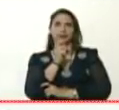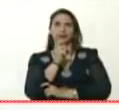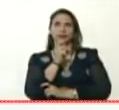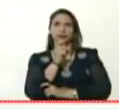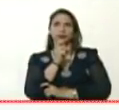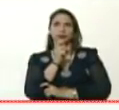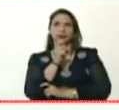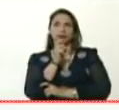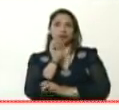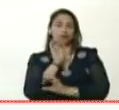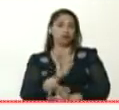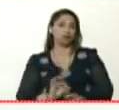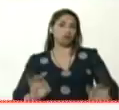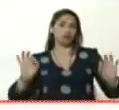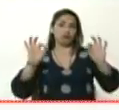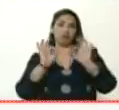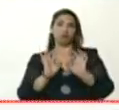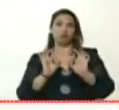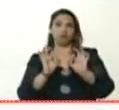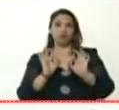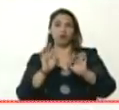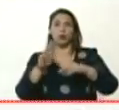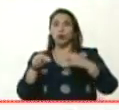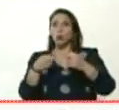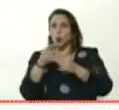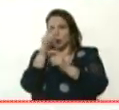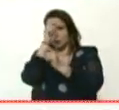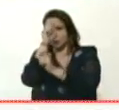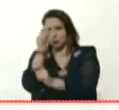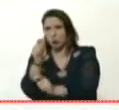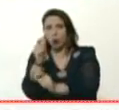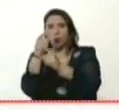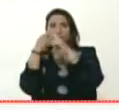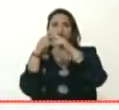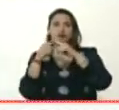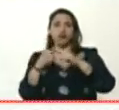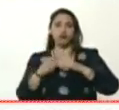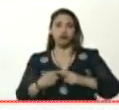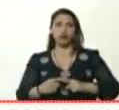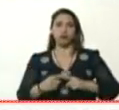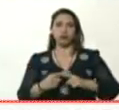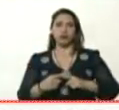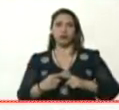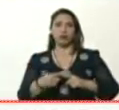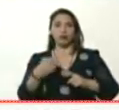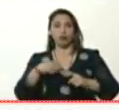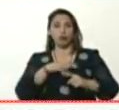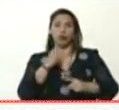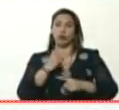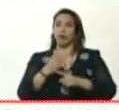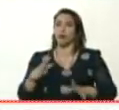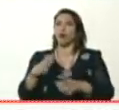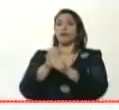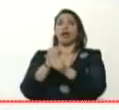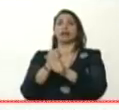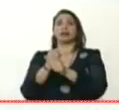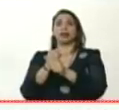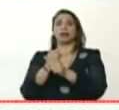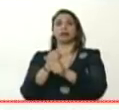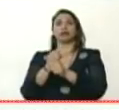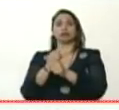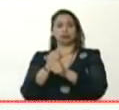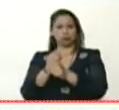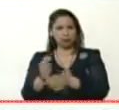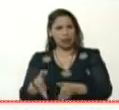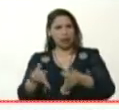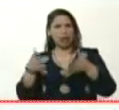Ninguna. Nunca reconocen los resultados. Entonces nosotros no tenemos que ganarnos la confianza de nada ni crear clima,